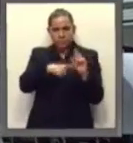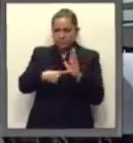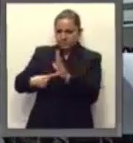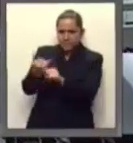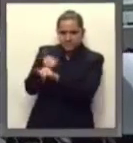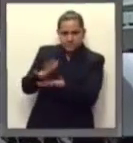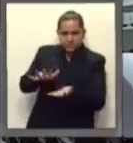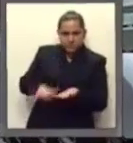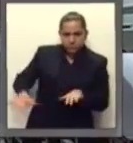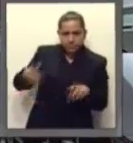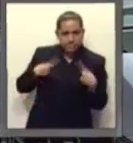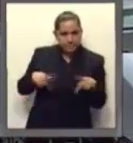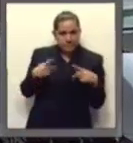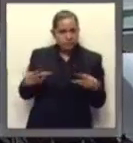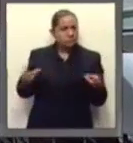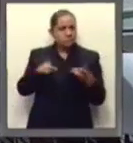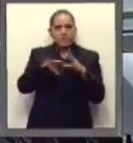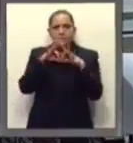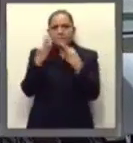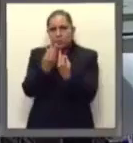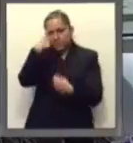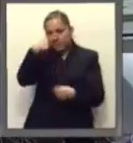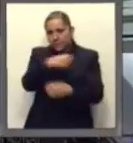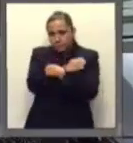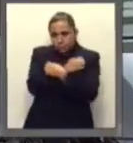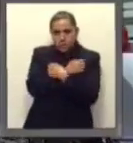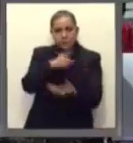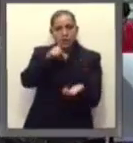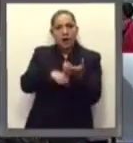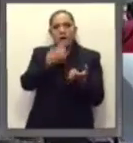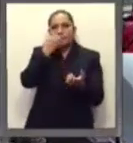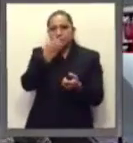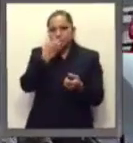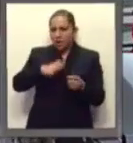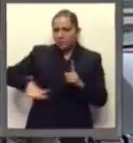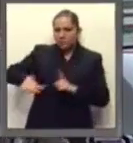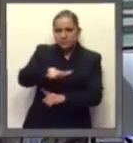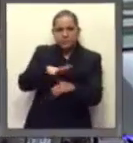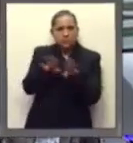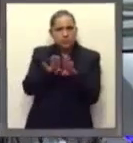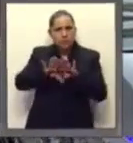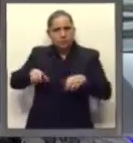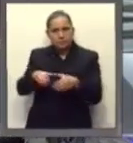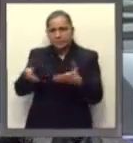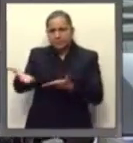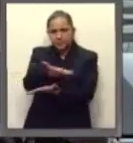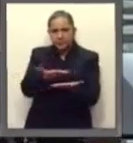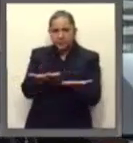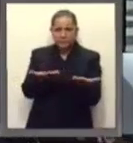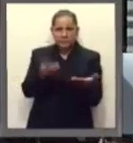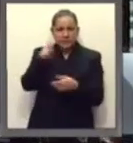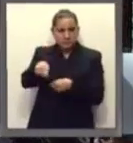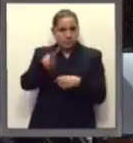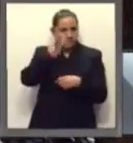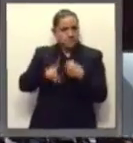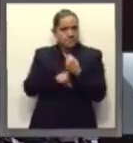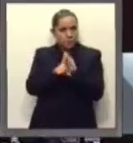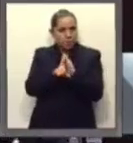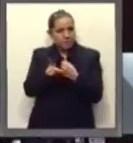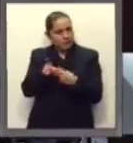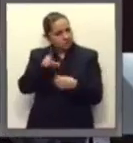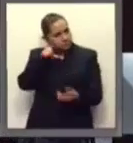mejoramiento de infraestructura educativa, la democratización de la vida escolar, etc. Se trata, pues, de un problema estructural que